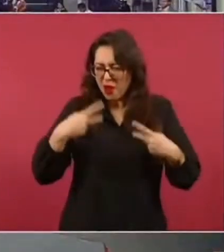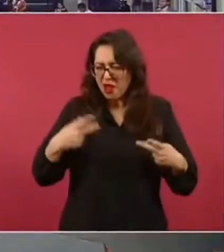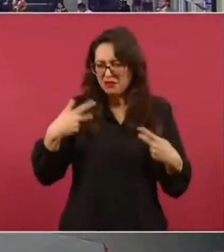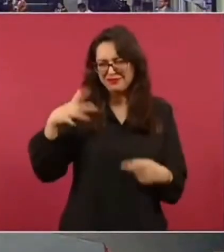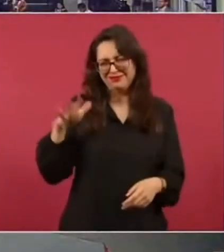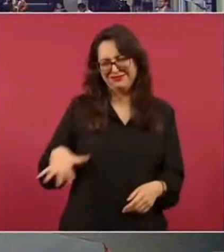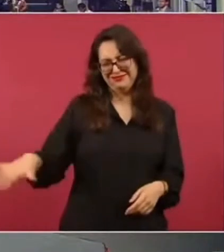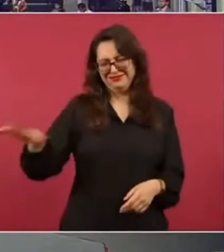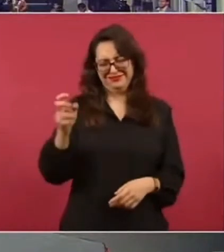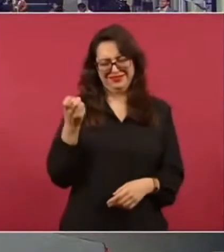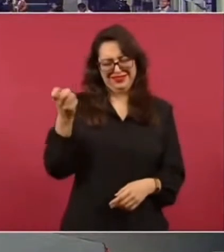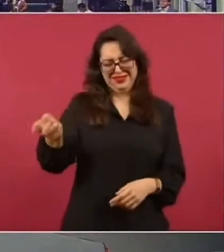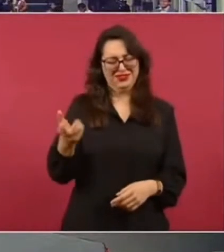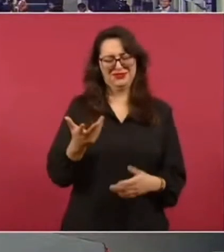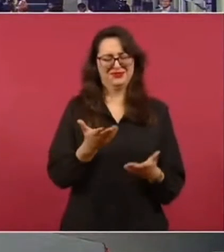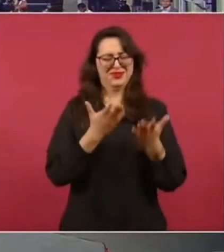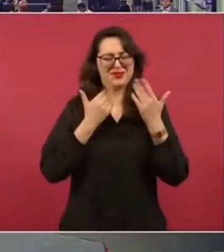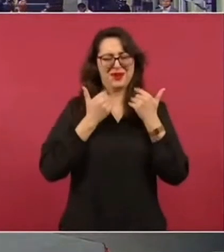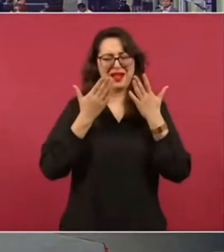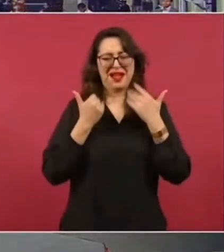un discurso de Carlos Madrazo,